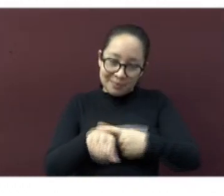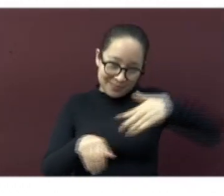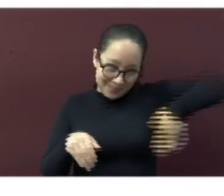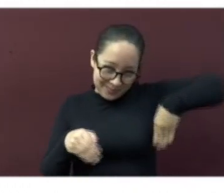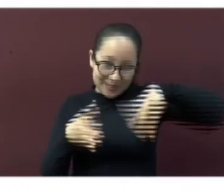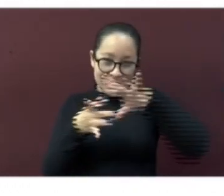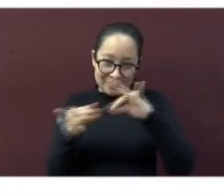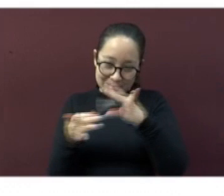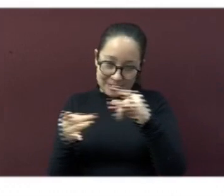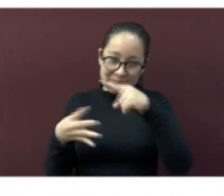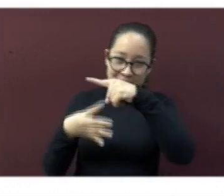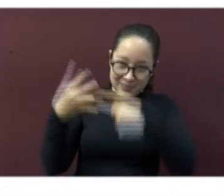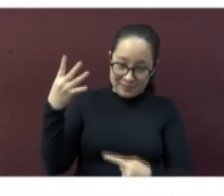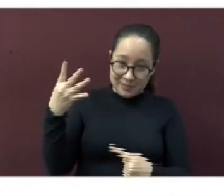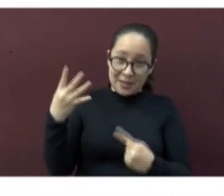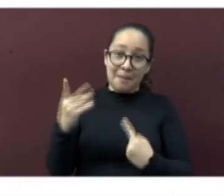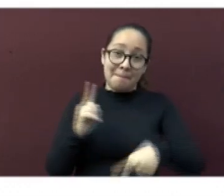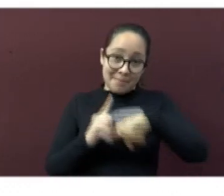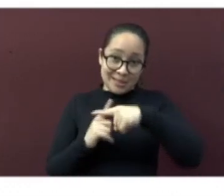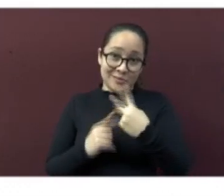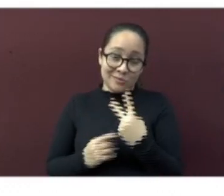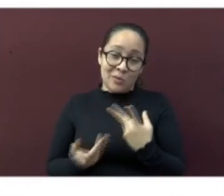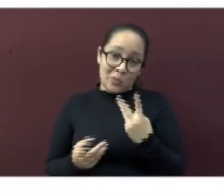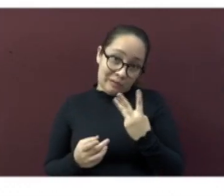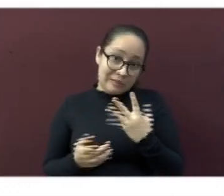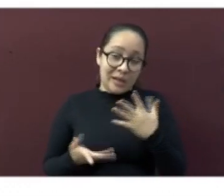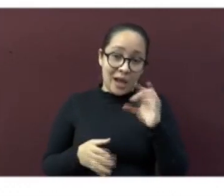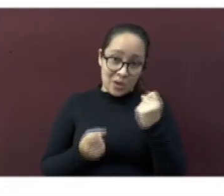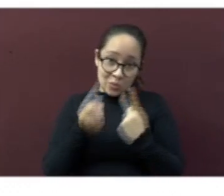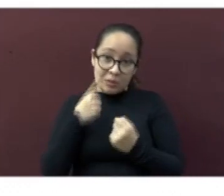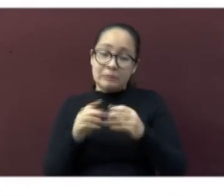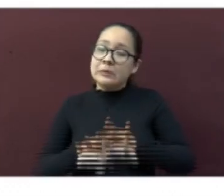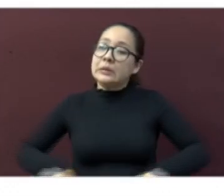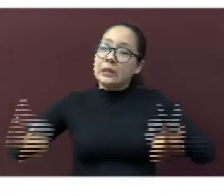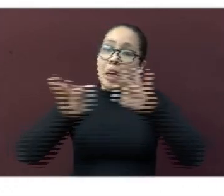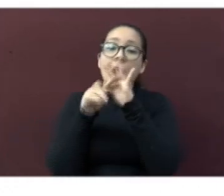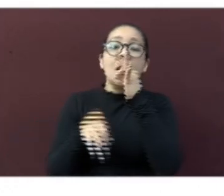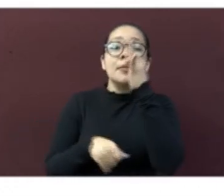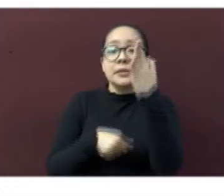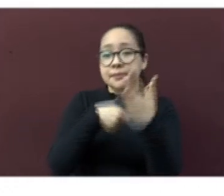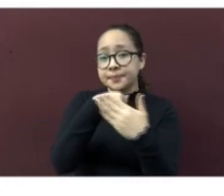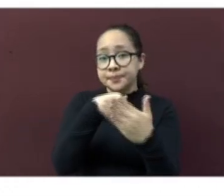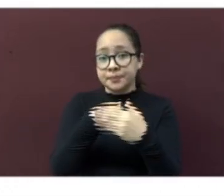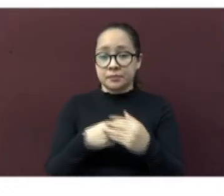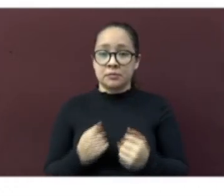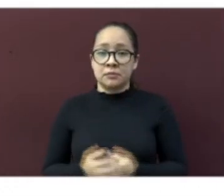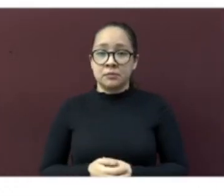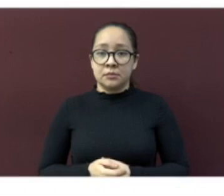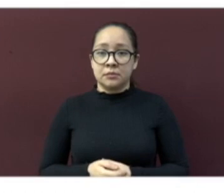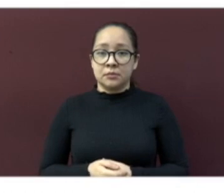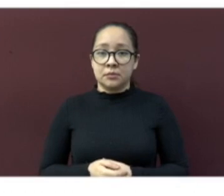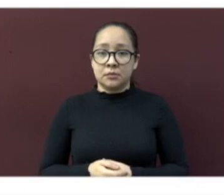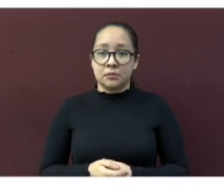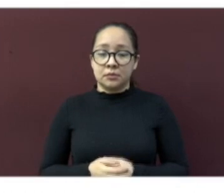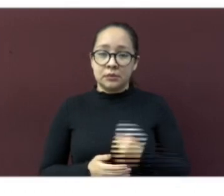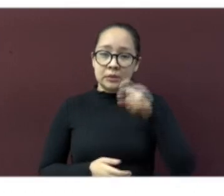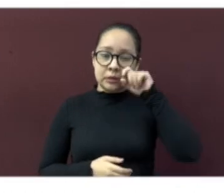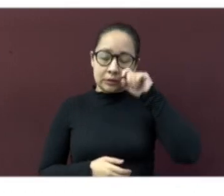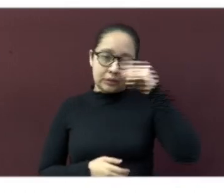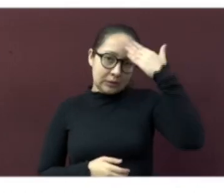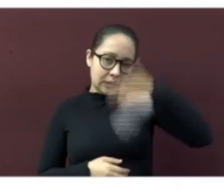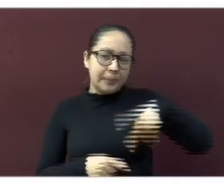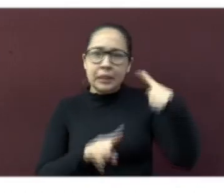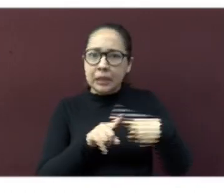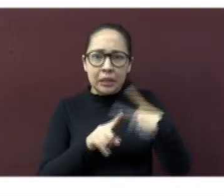crónicas y también es importante señalar aunque la frecuencia de damas en adultos